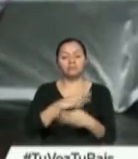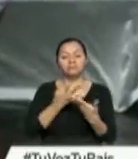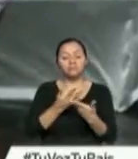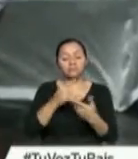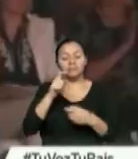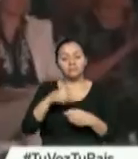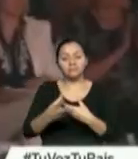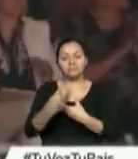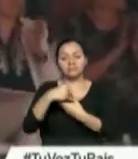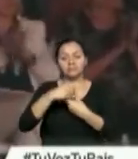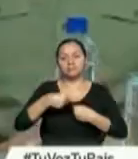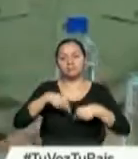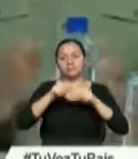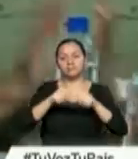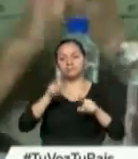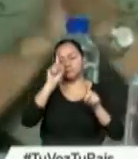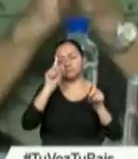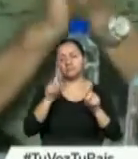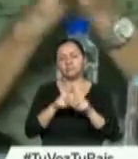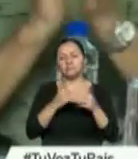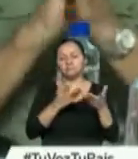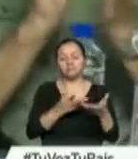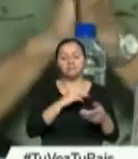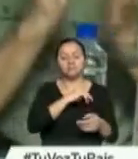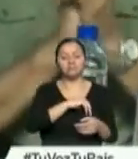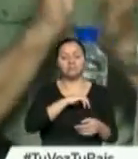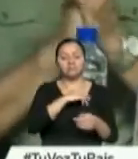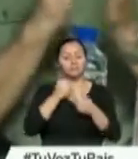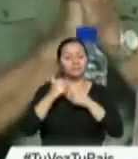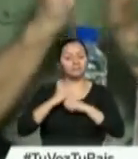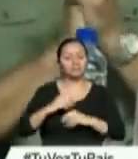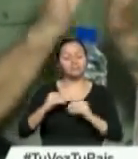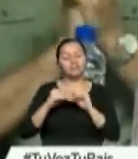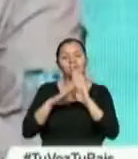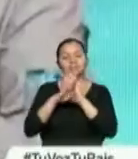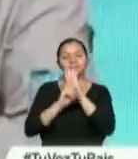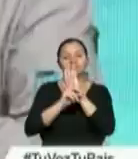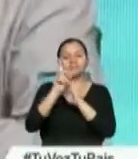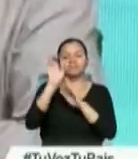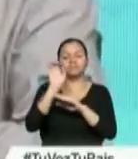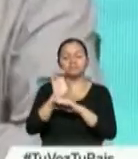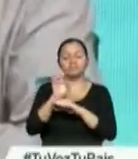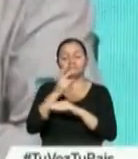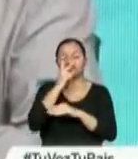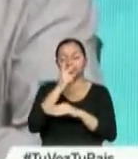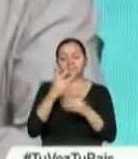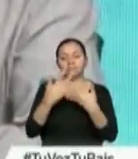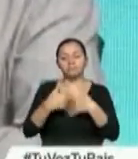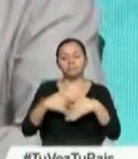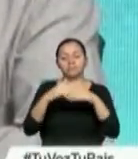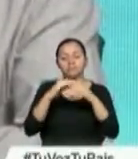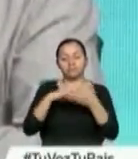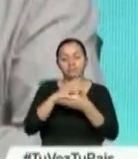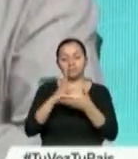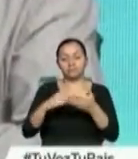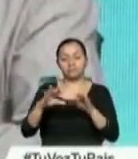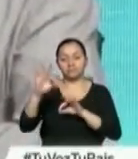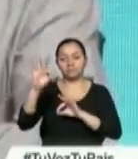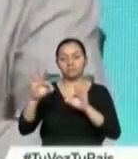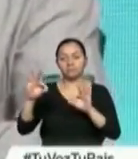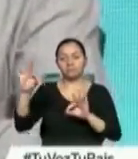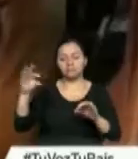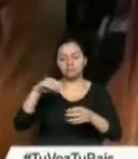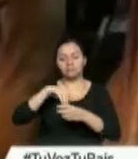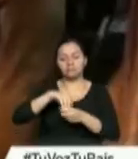se realizó la firma de un convenio entre el GAD de Novol y el Banco de Desarrollo del Ecuador para el levantamiento catastral de las zonas urbanas